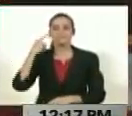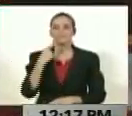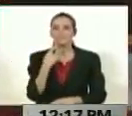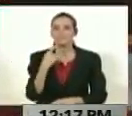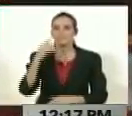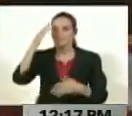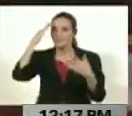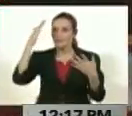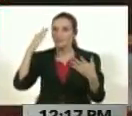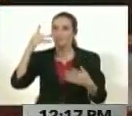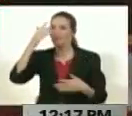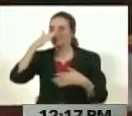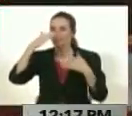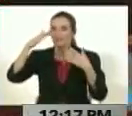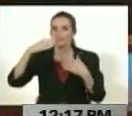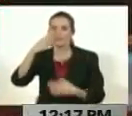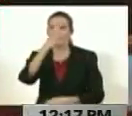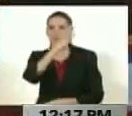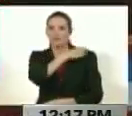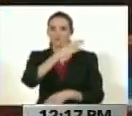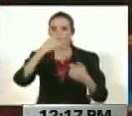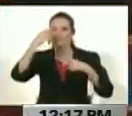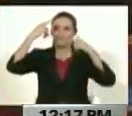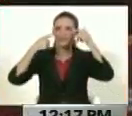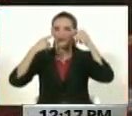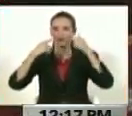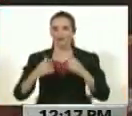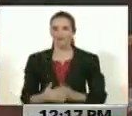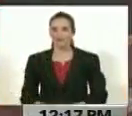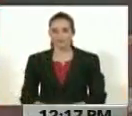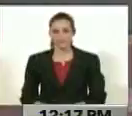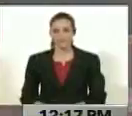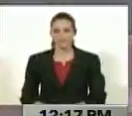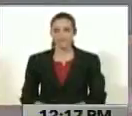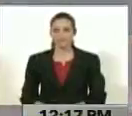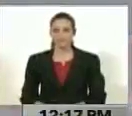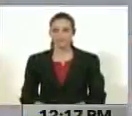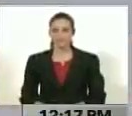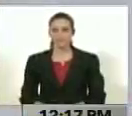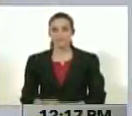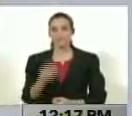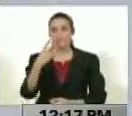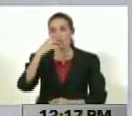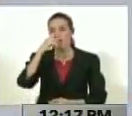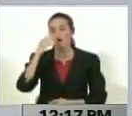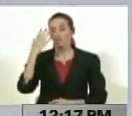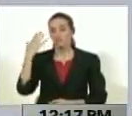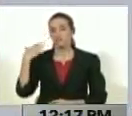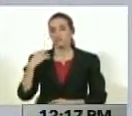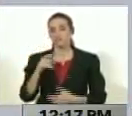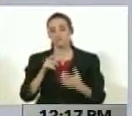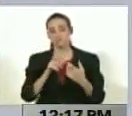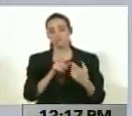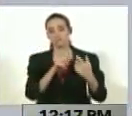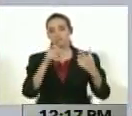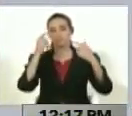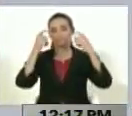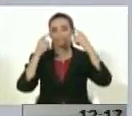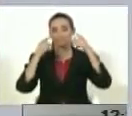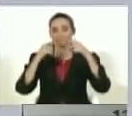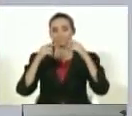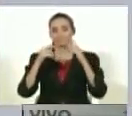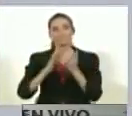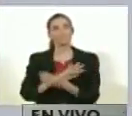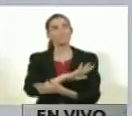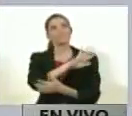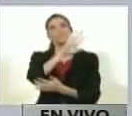el saludo eterno a nuestro comandante Hugo Chávez Frías. A 4 años de su siembra, de su paso